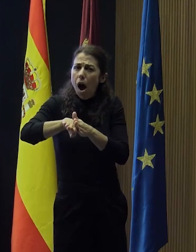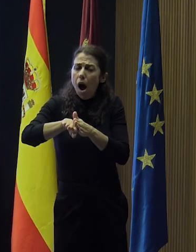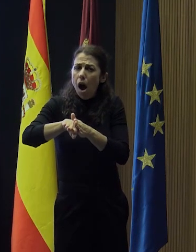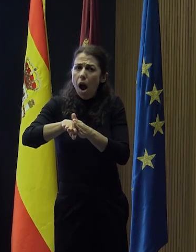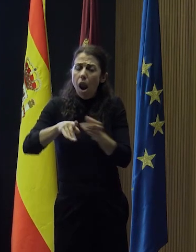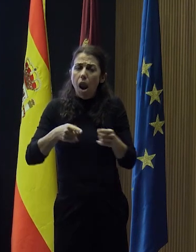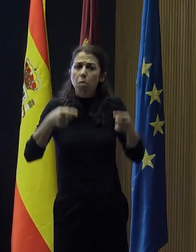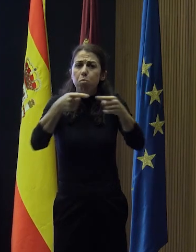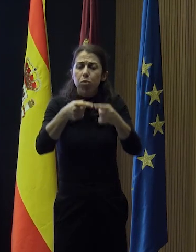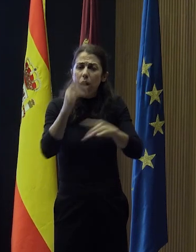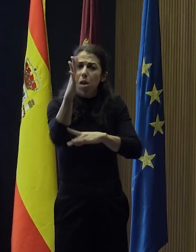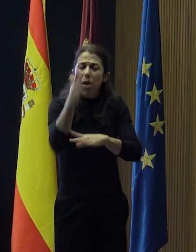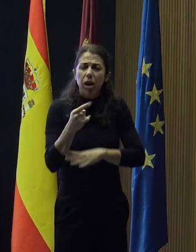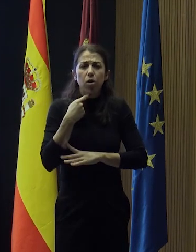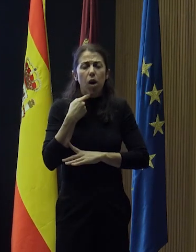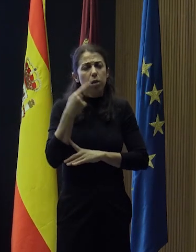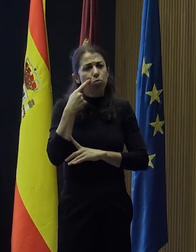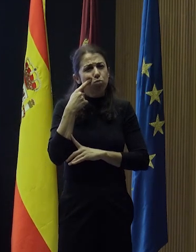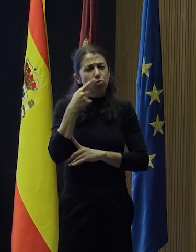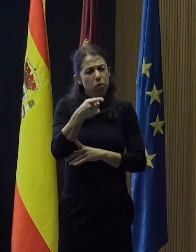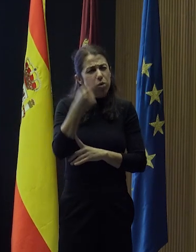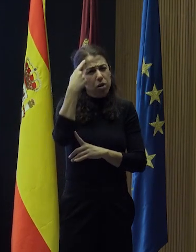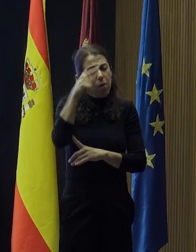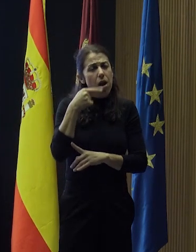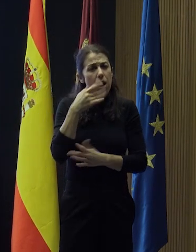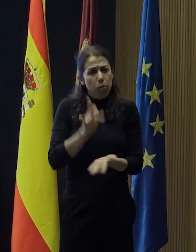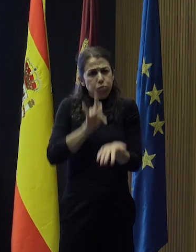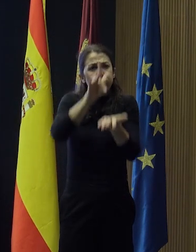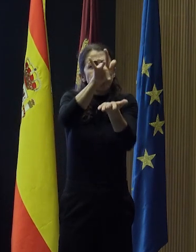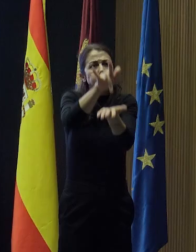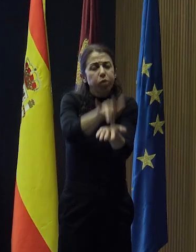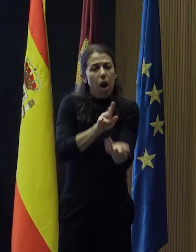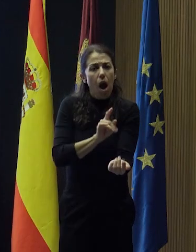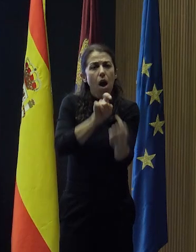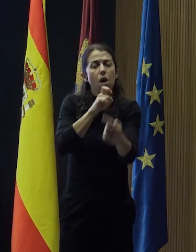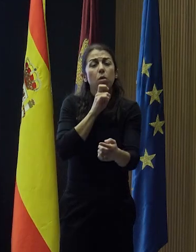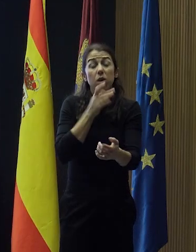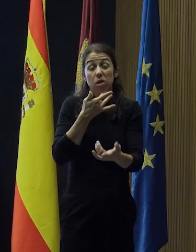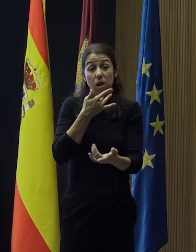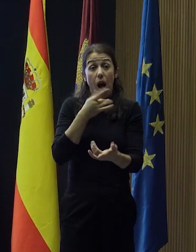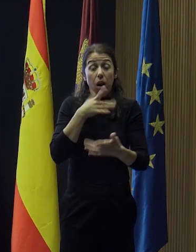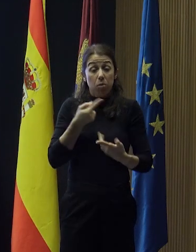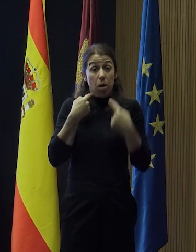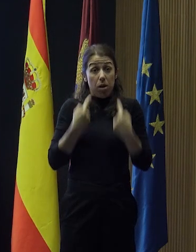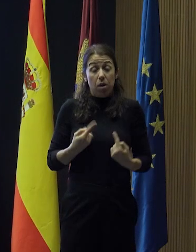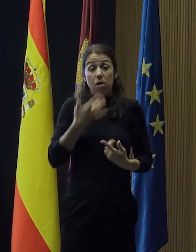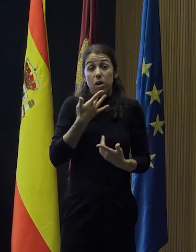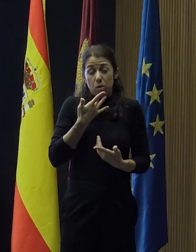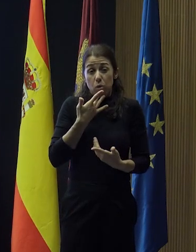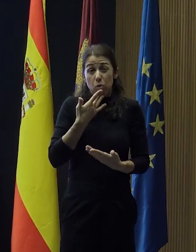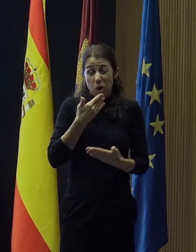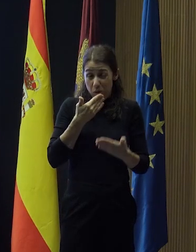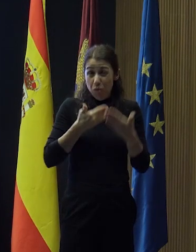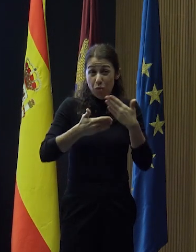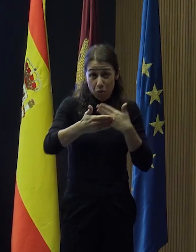del parque. Y esa era mi referencia para llegar a ese lugar de encuentro. Eso se está perdiendo y eso seguramente va a tener su